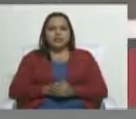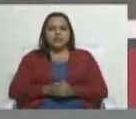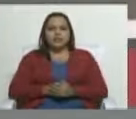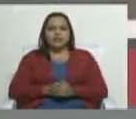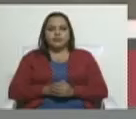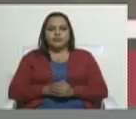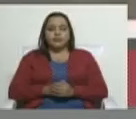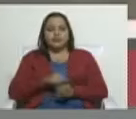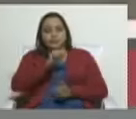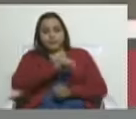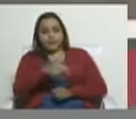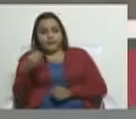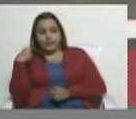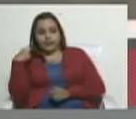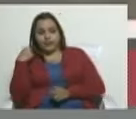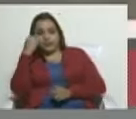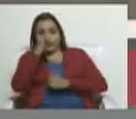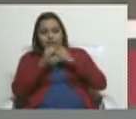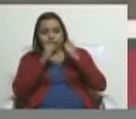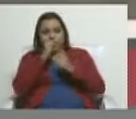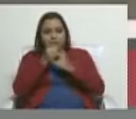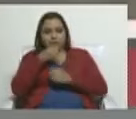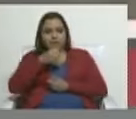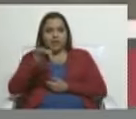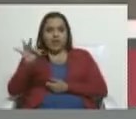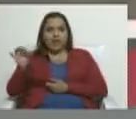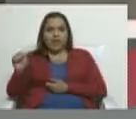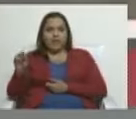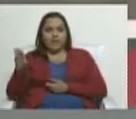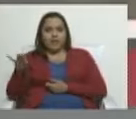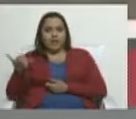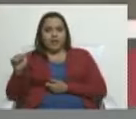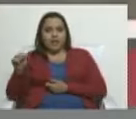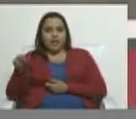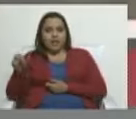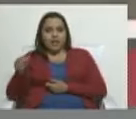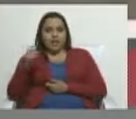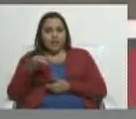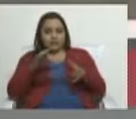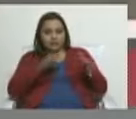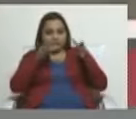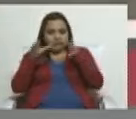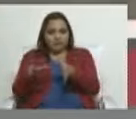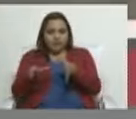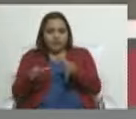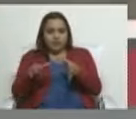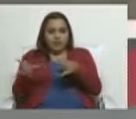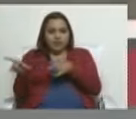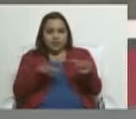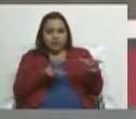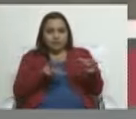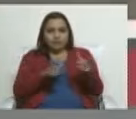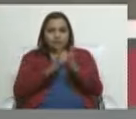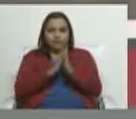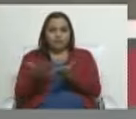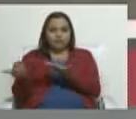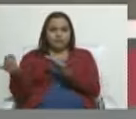Ahora sí, me están diciendo que llegó el material de Fabián Ibarra, llegó ahorita, disculpen, lo estaban montando en caliente y ahora sí lo tienen a tiro, vamos a ponerlo.